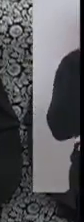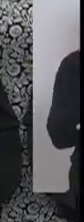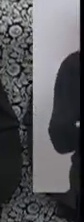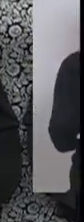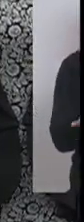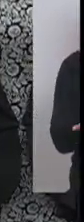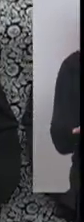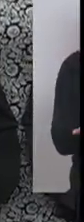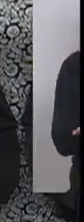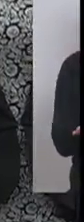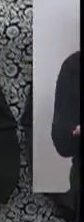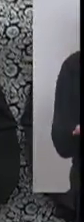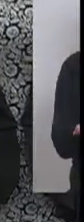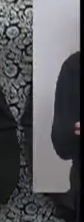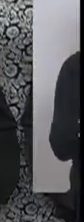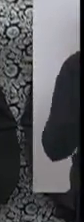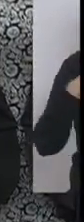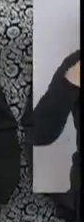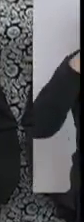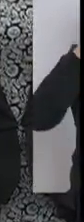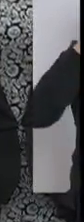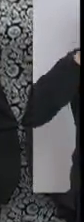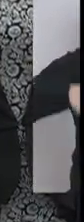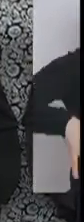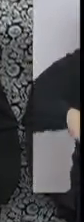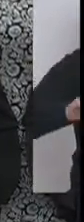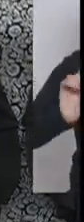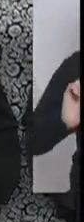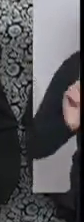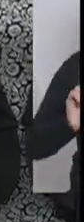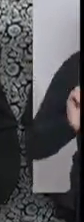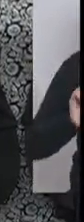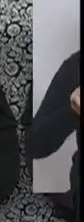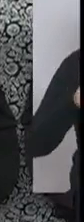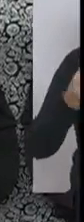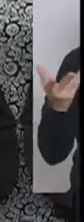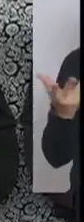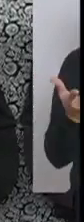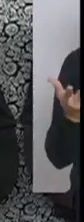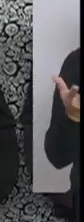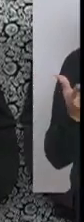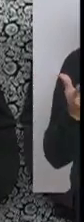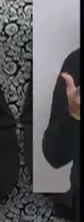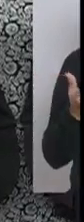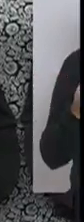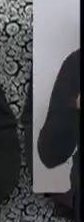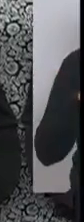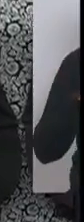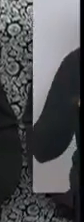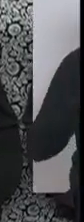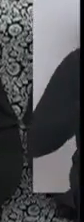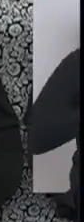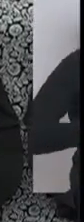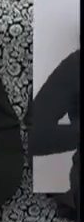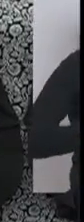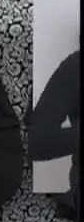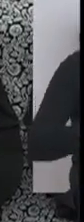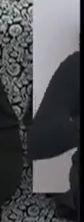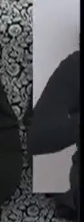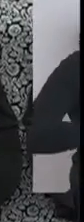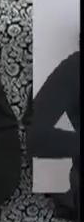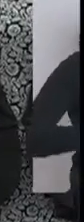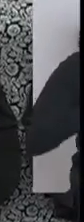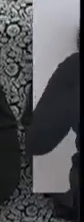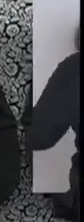acá hay una obstinación efectivamente de mi gobierno de que esto no prospere, de insistir que los bonos llegan a una